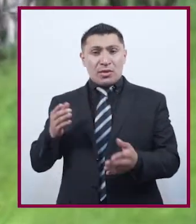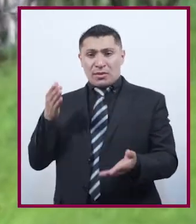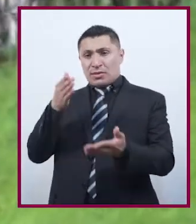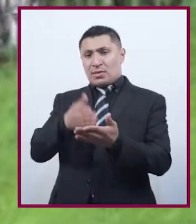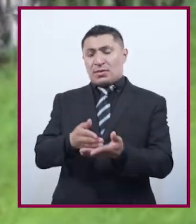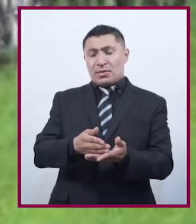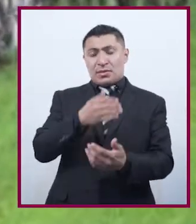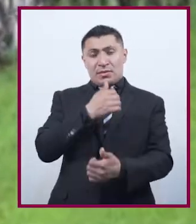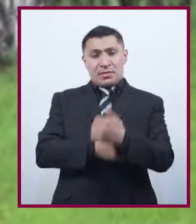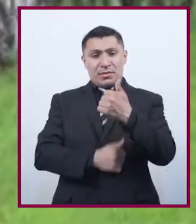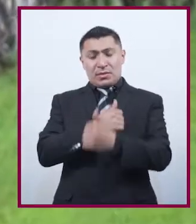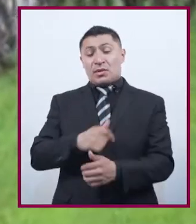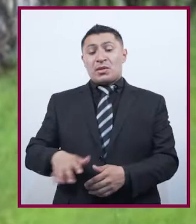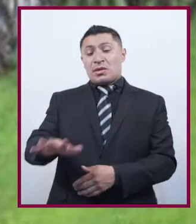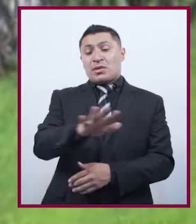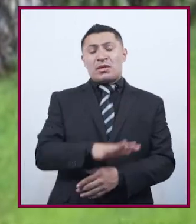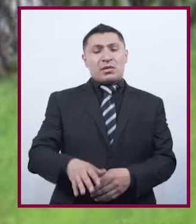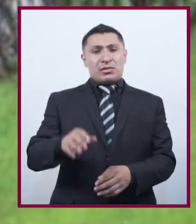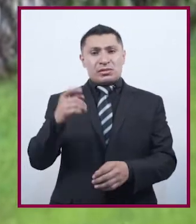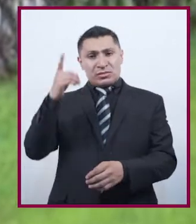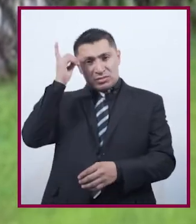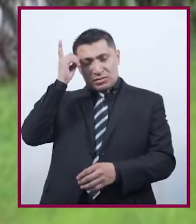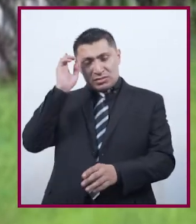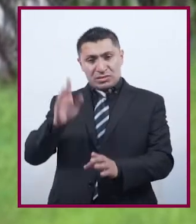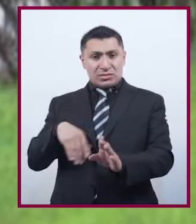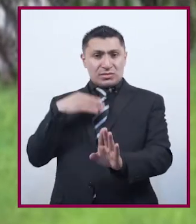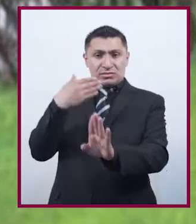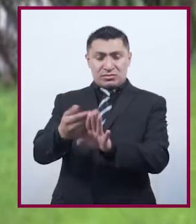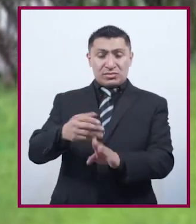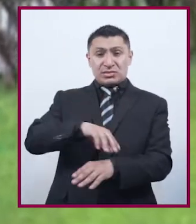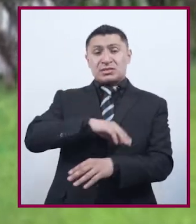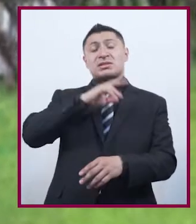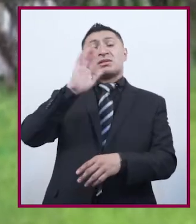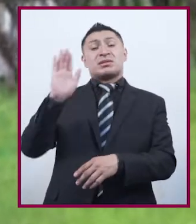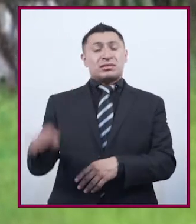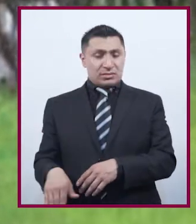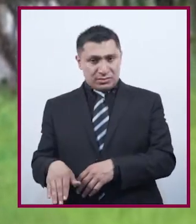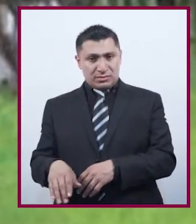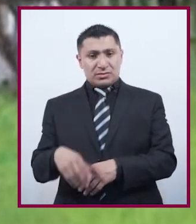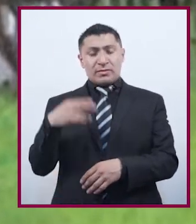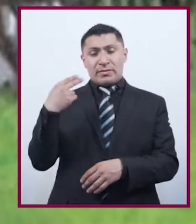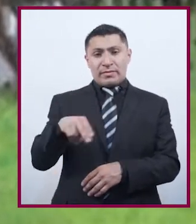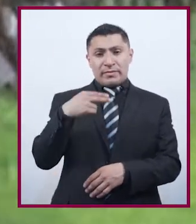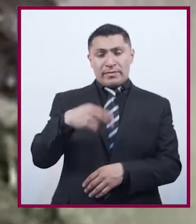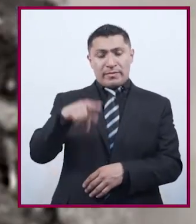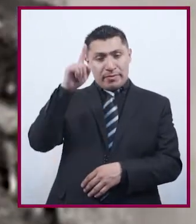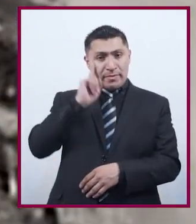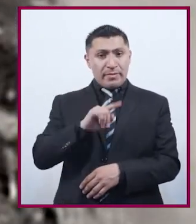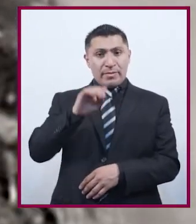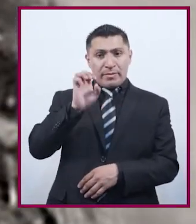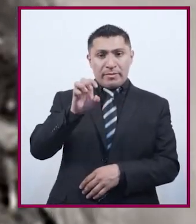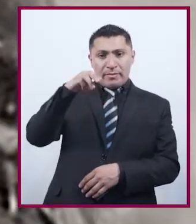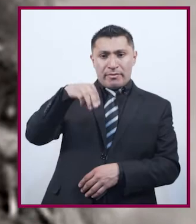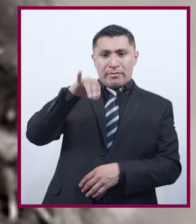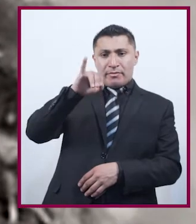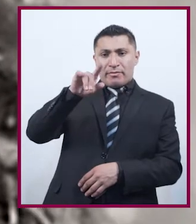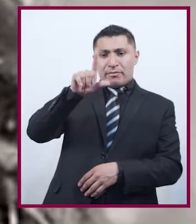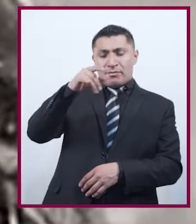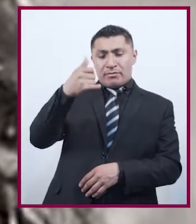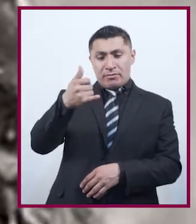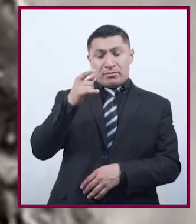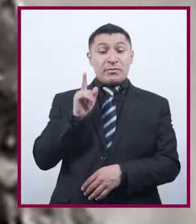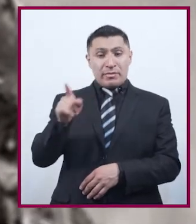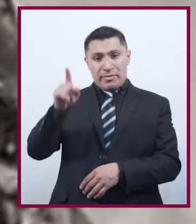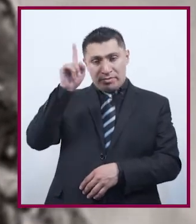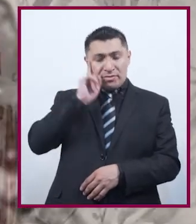una mujer irrumpe en la pista de carreras, es arrollada por un caballo y pierde la vida. El nombre de la mujer era